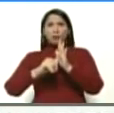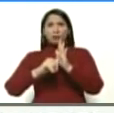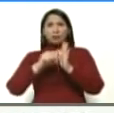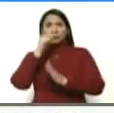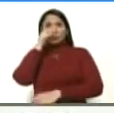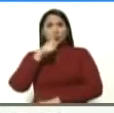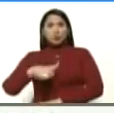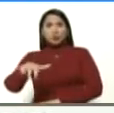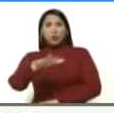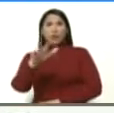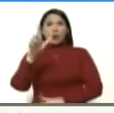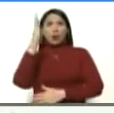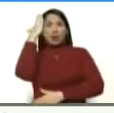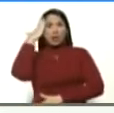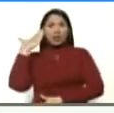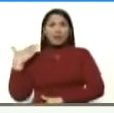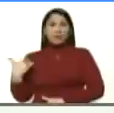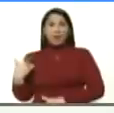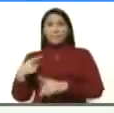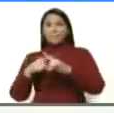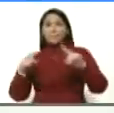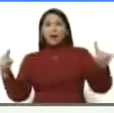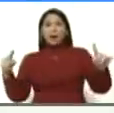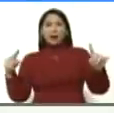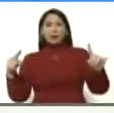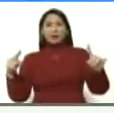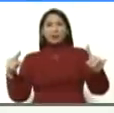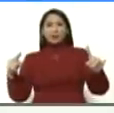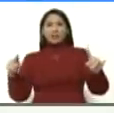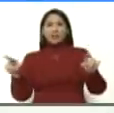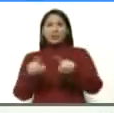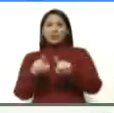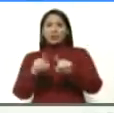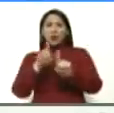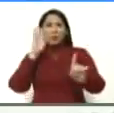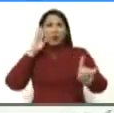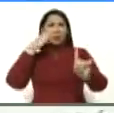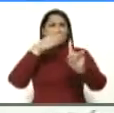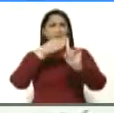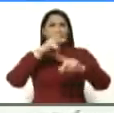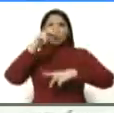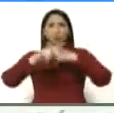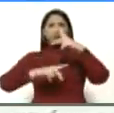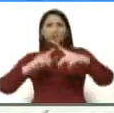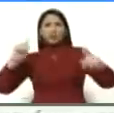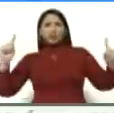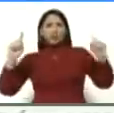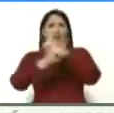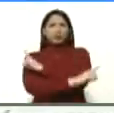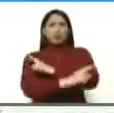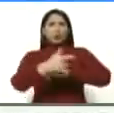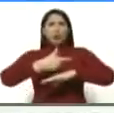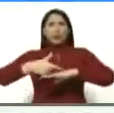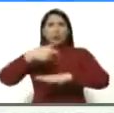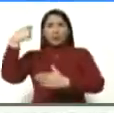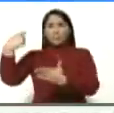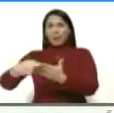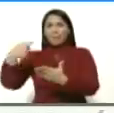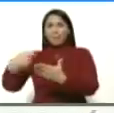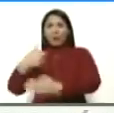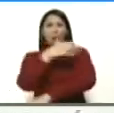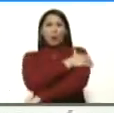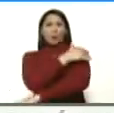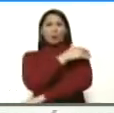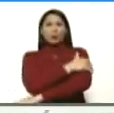de Libia para igualmente enmarcarse en un proceso de cambio de régimen financiando a la